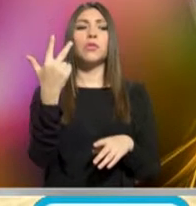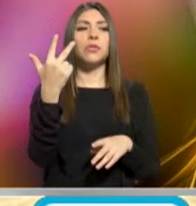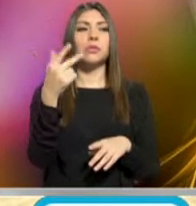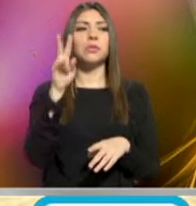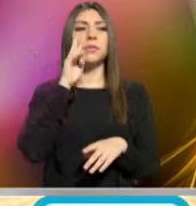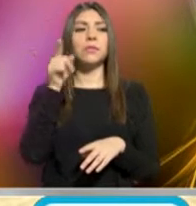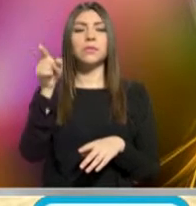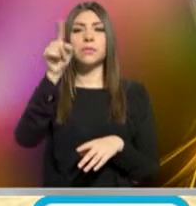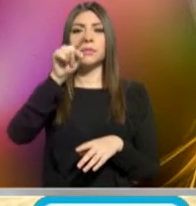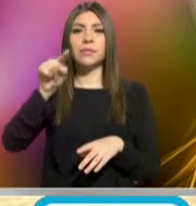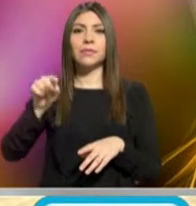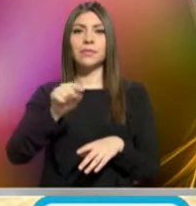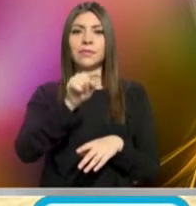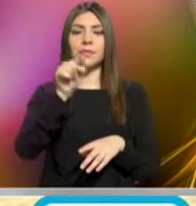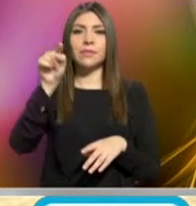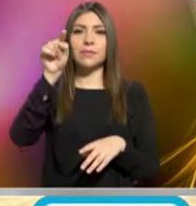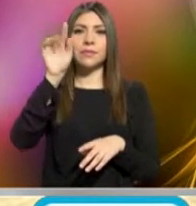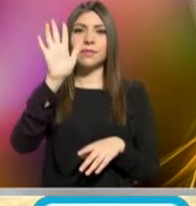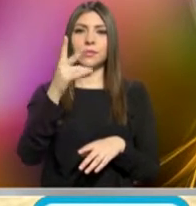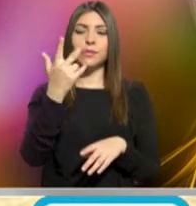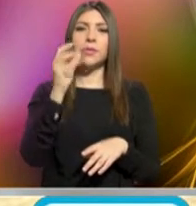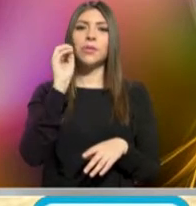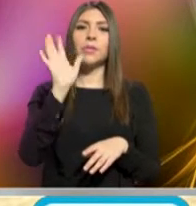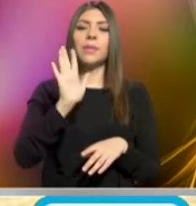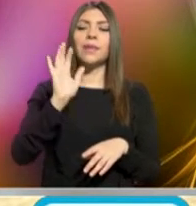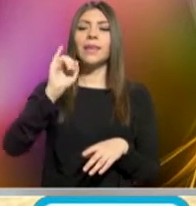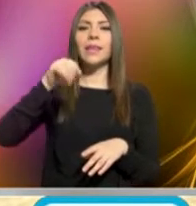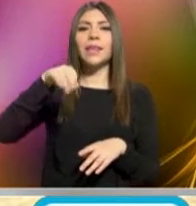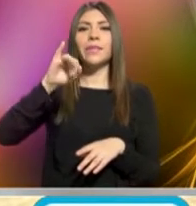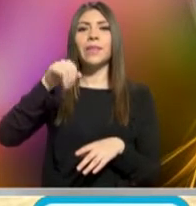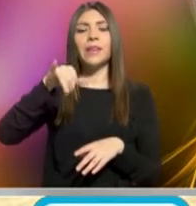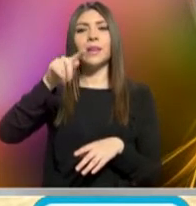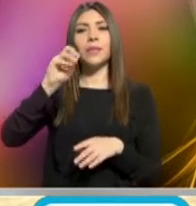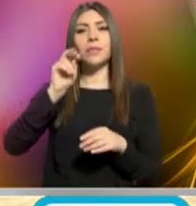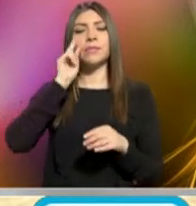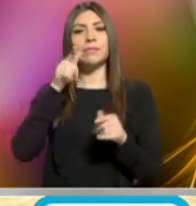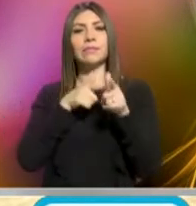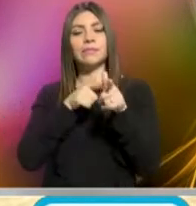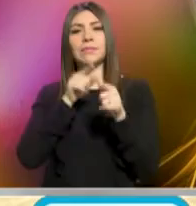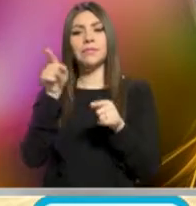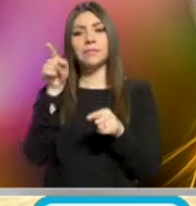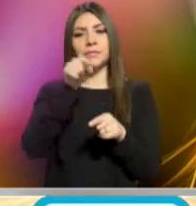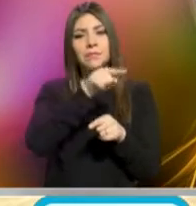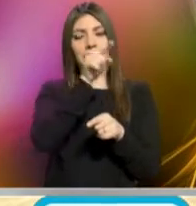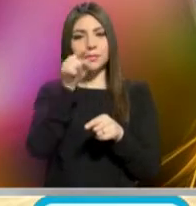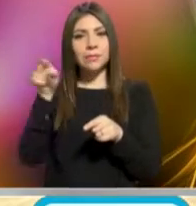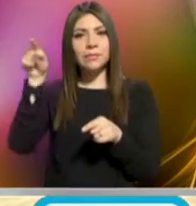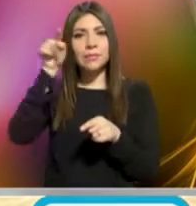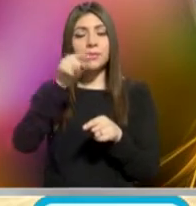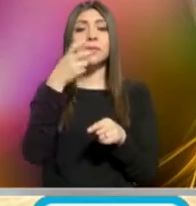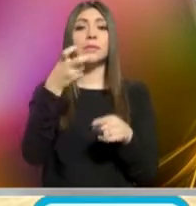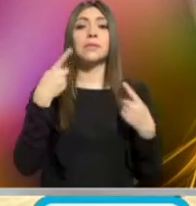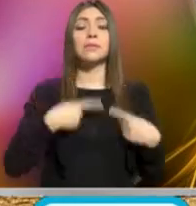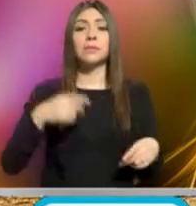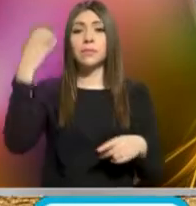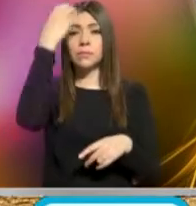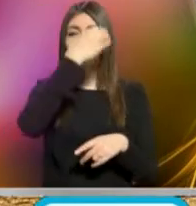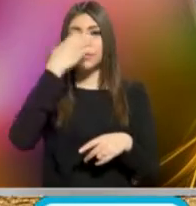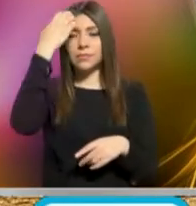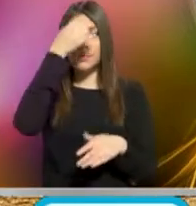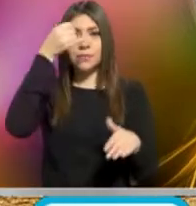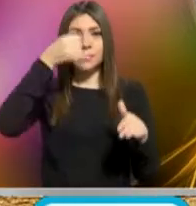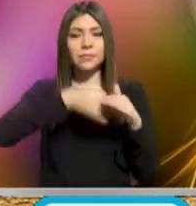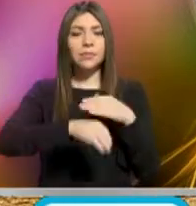el símbolo del infinito. Claro. Esto es muy importante dentro de la firma. Hoy por hoy los analistas, sobre todo en la parte del